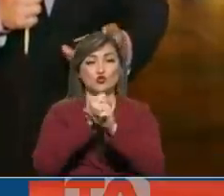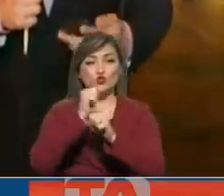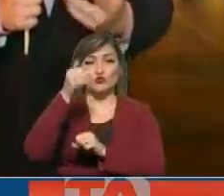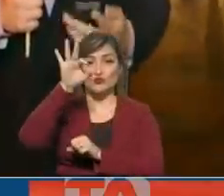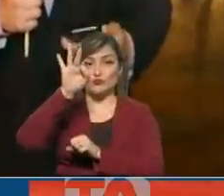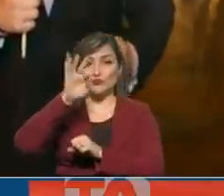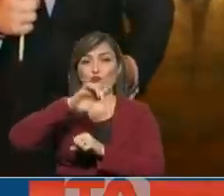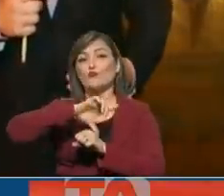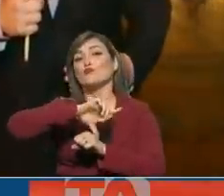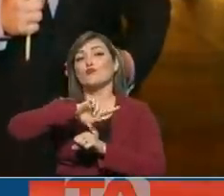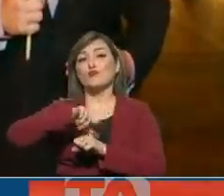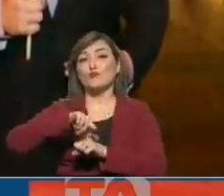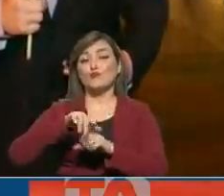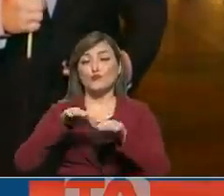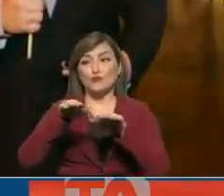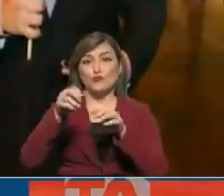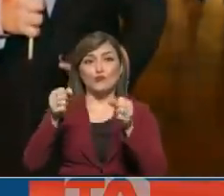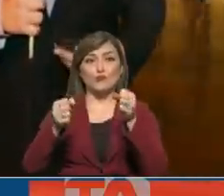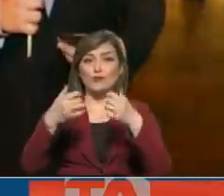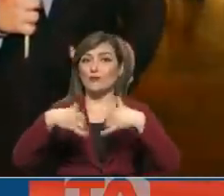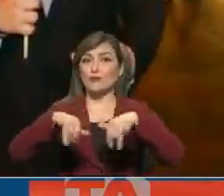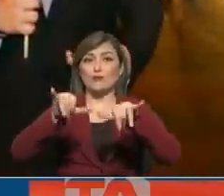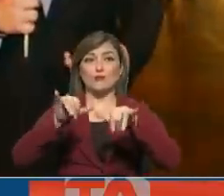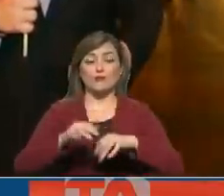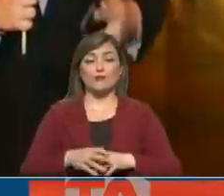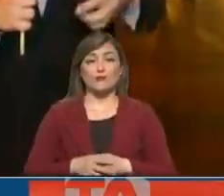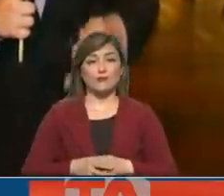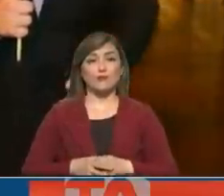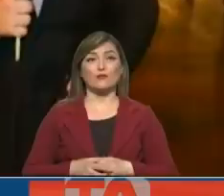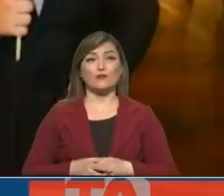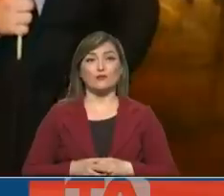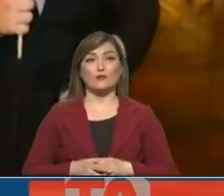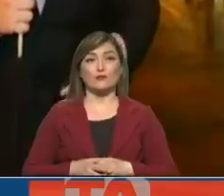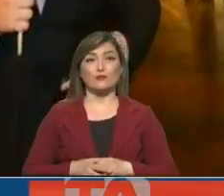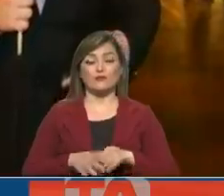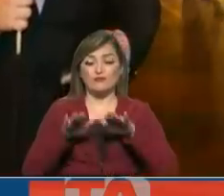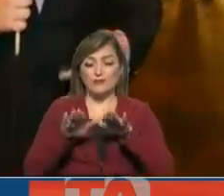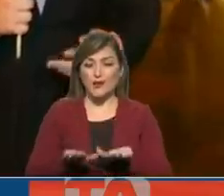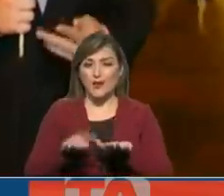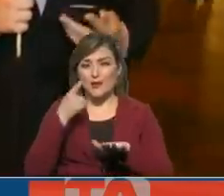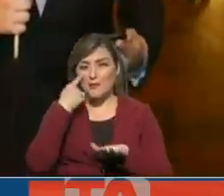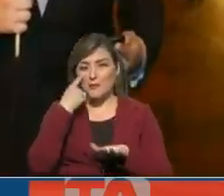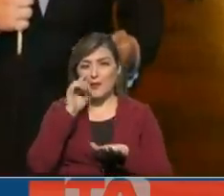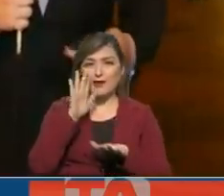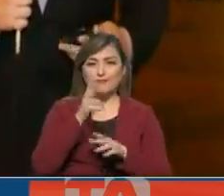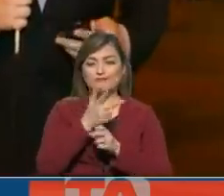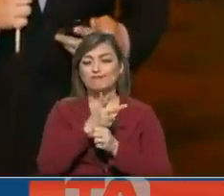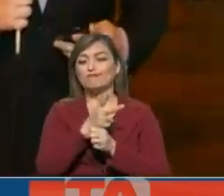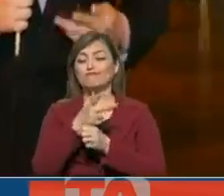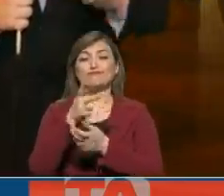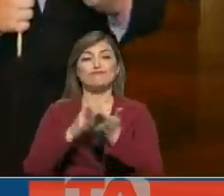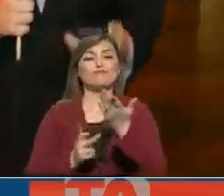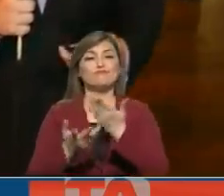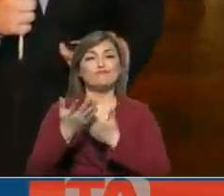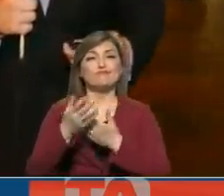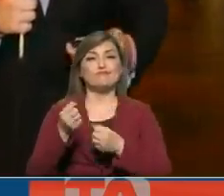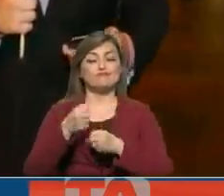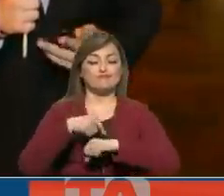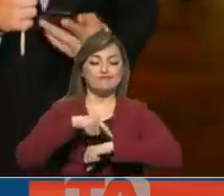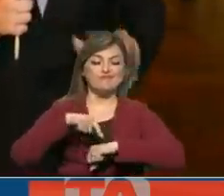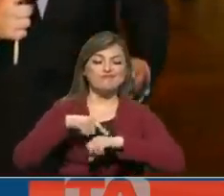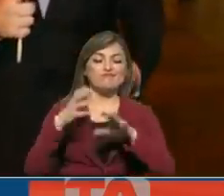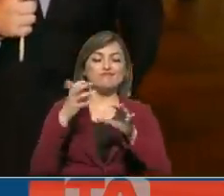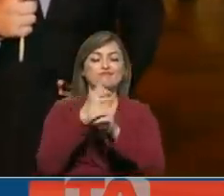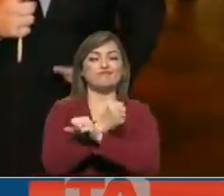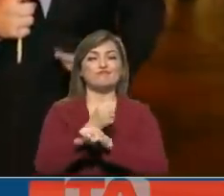19 minutos, aún hay movimiento en las principales vías de la ciudad. Vamos a permanecer en este punto y vamos a estar atentos cómo transcurre la noche